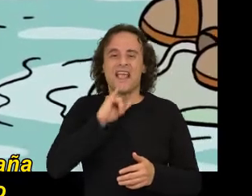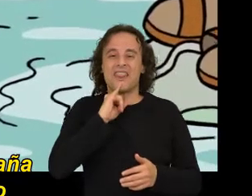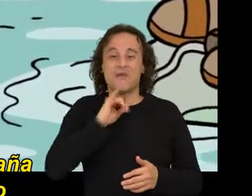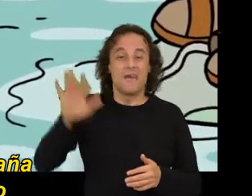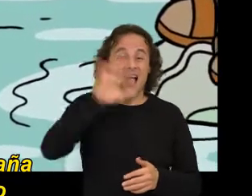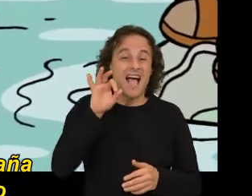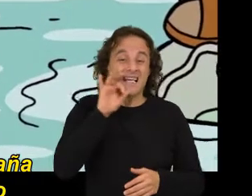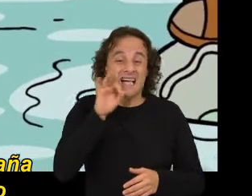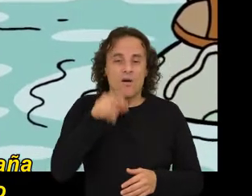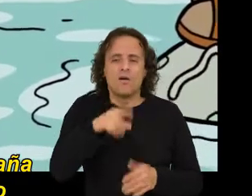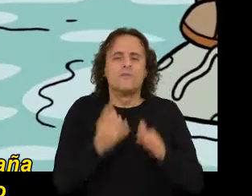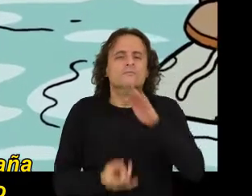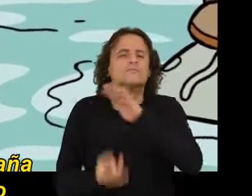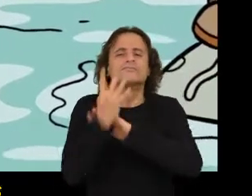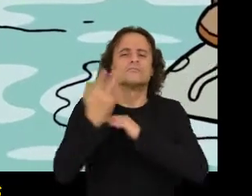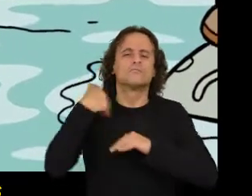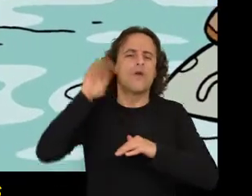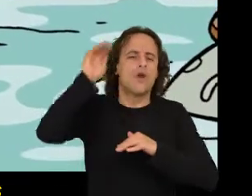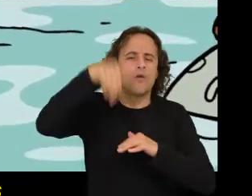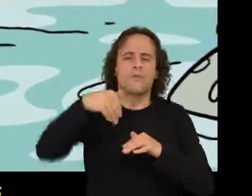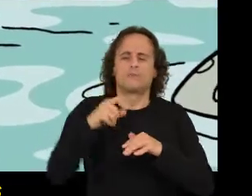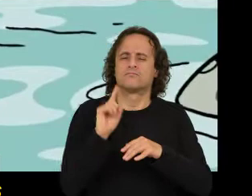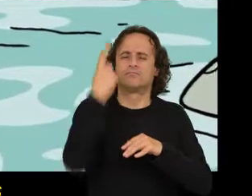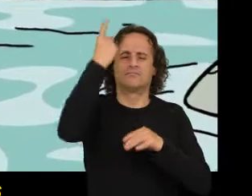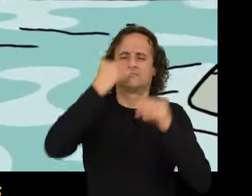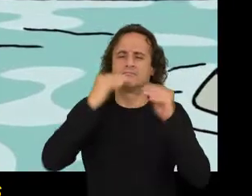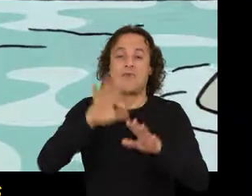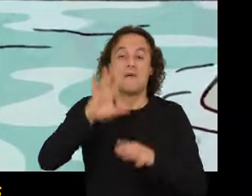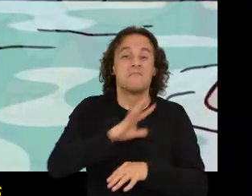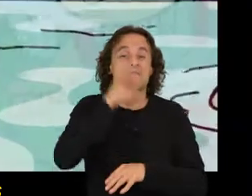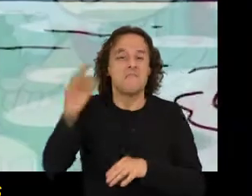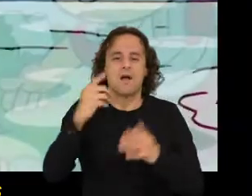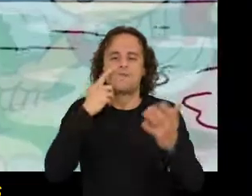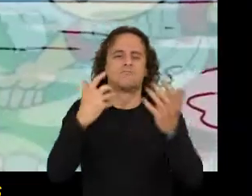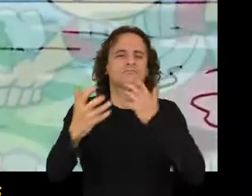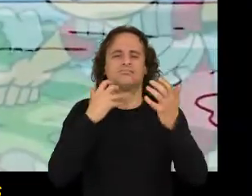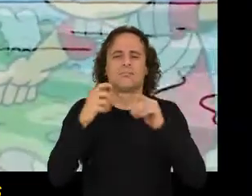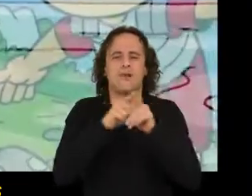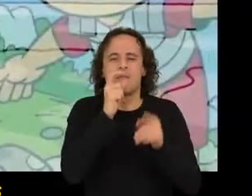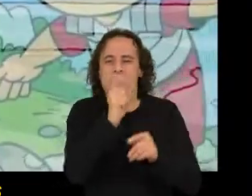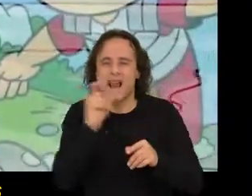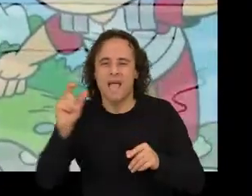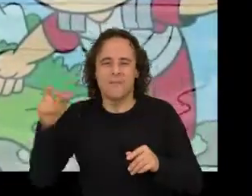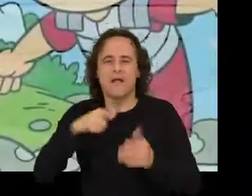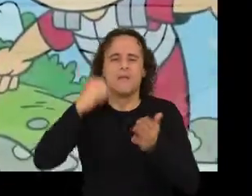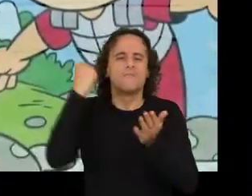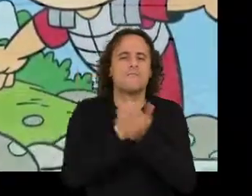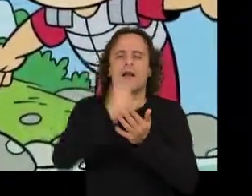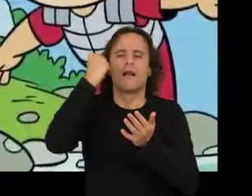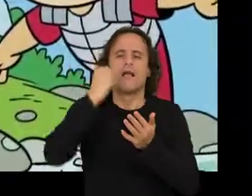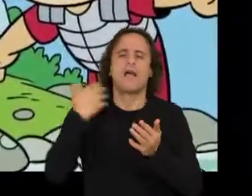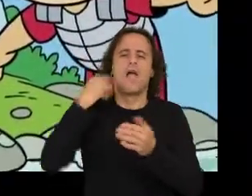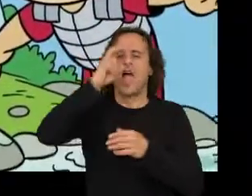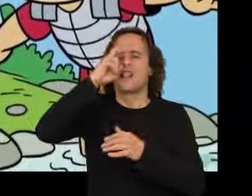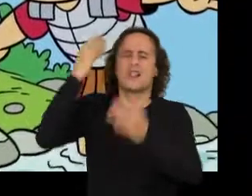conserva más puro su origen latino y en el cual se advierte a cada paso las huellas poderosas de los